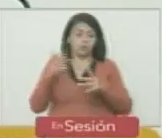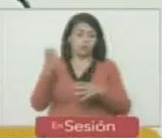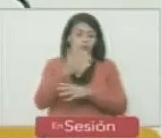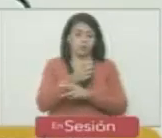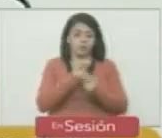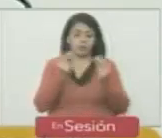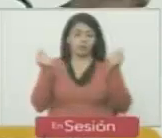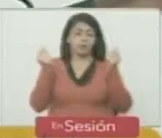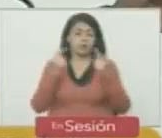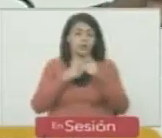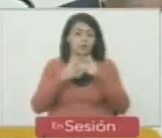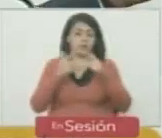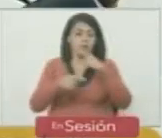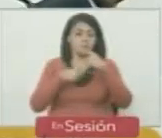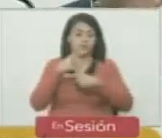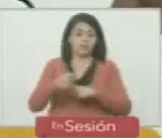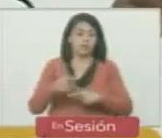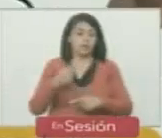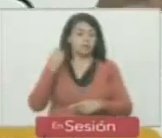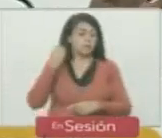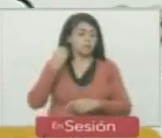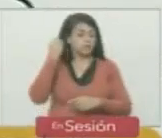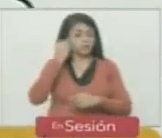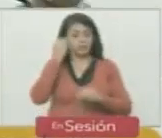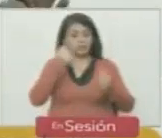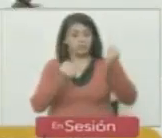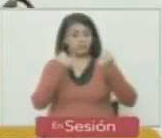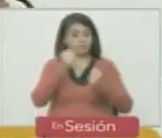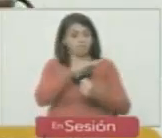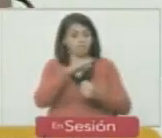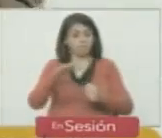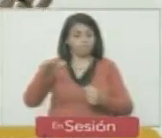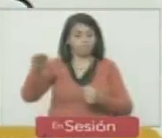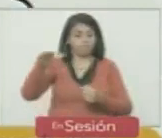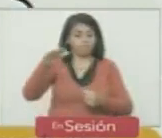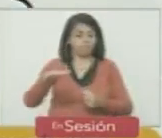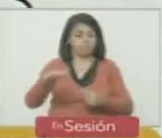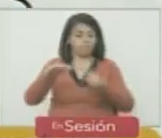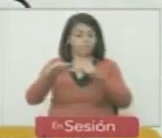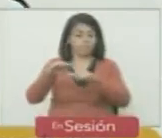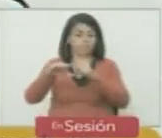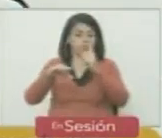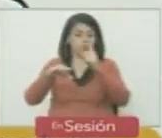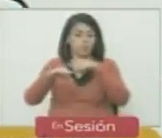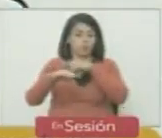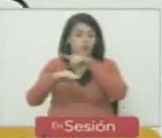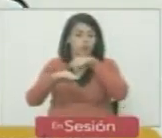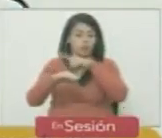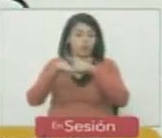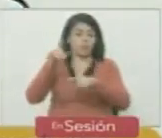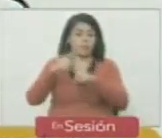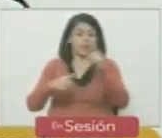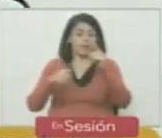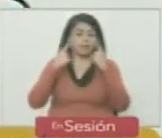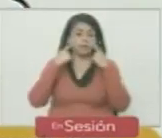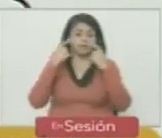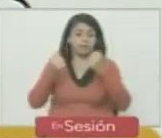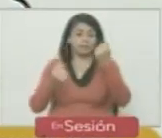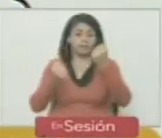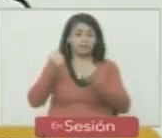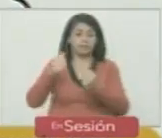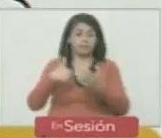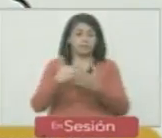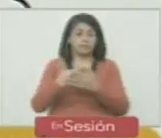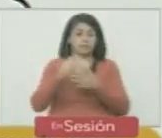descender, y se estacionó por el lapso de una hora y media hasta que